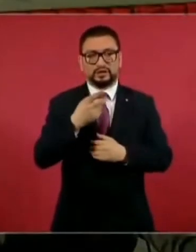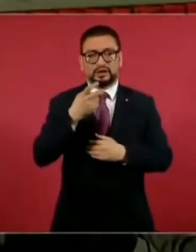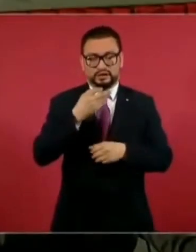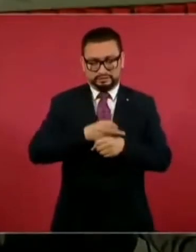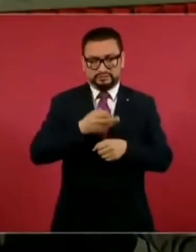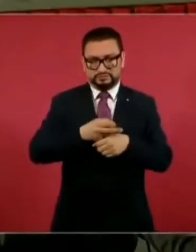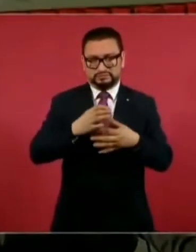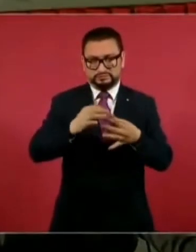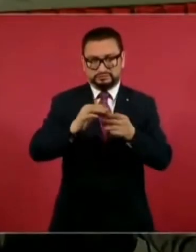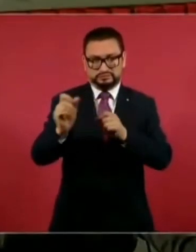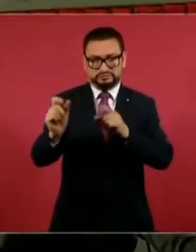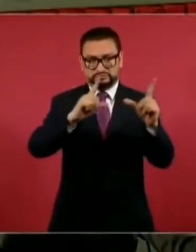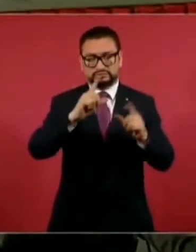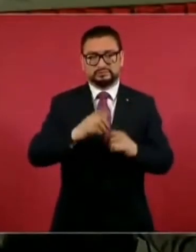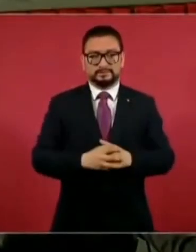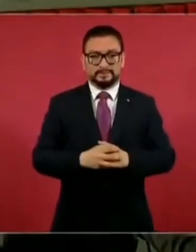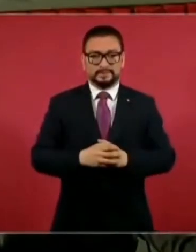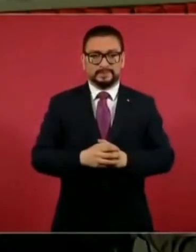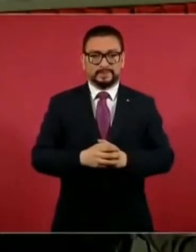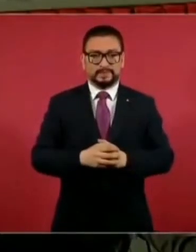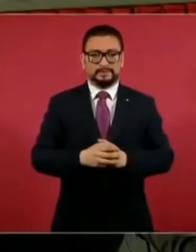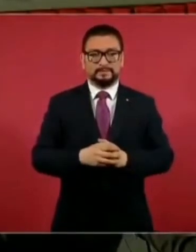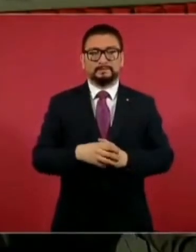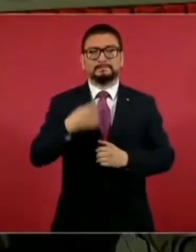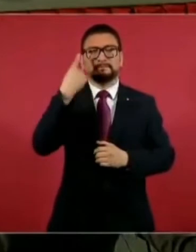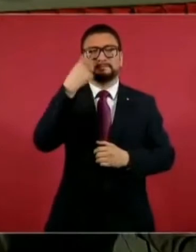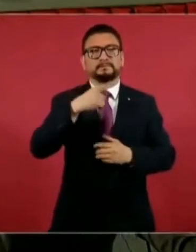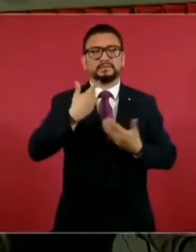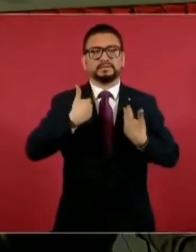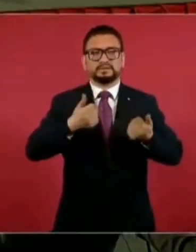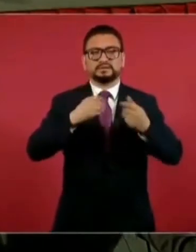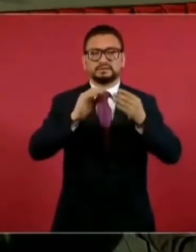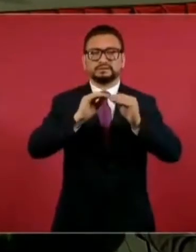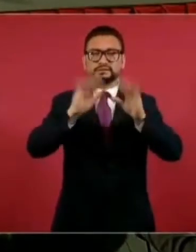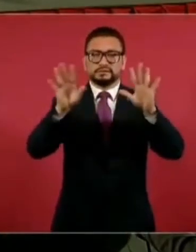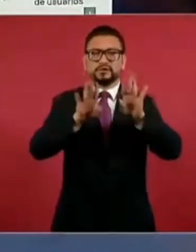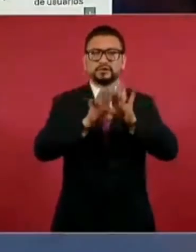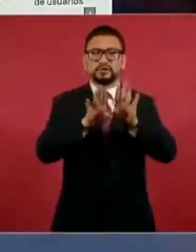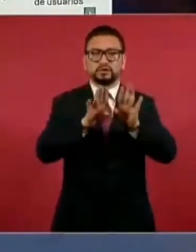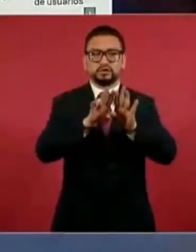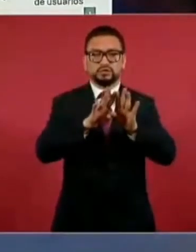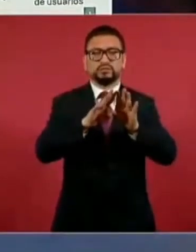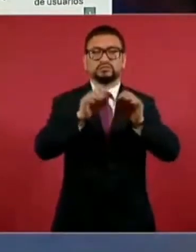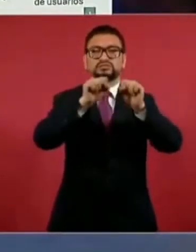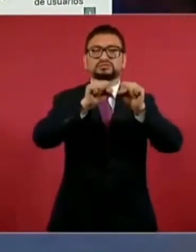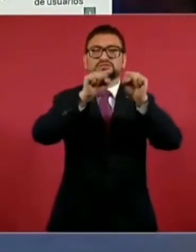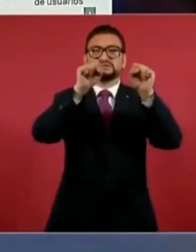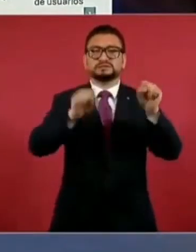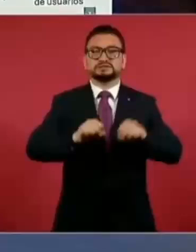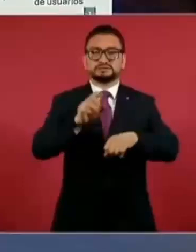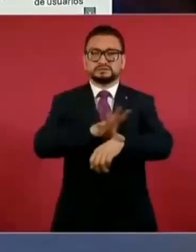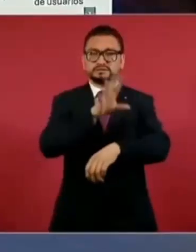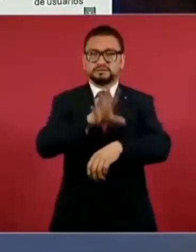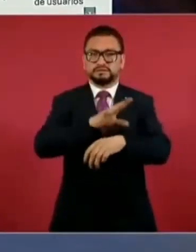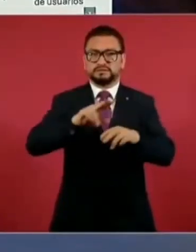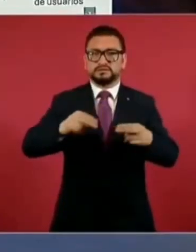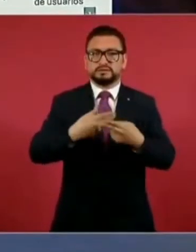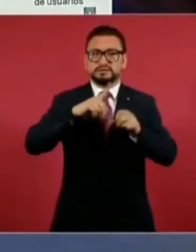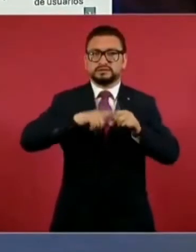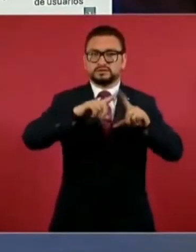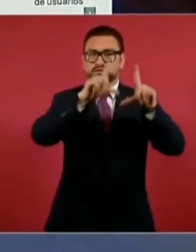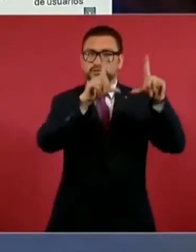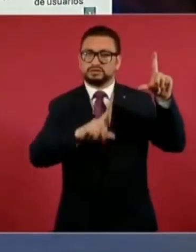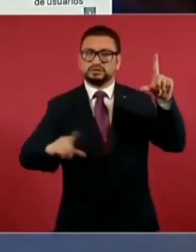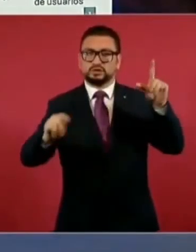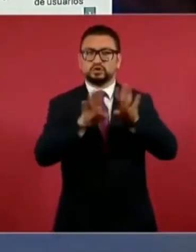ver en la siguiente diapositiva, por favor, para que tengamos idea de qué tamaño es el sistema eléctrico nacional. En